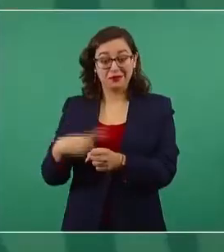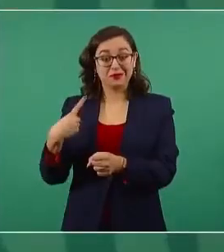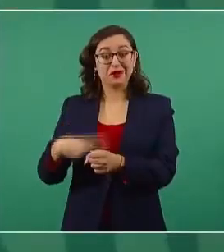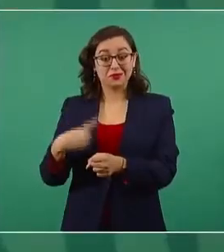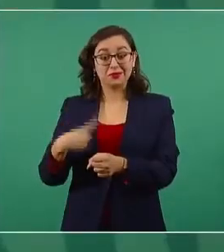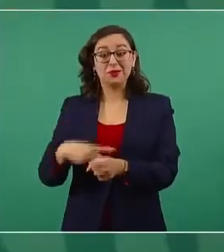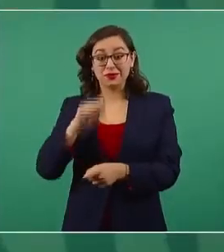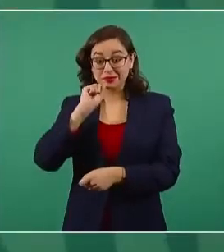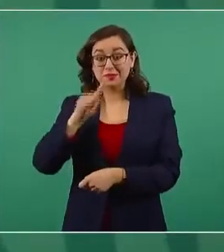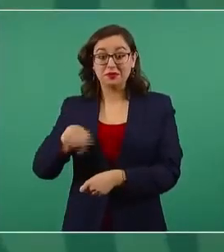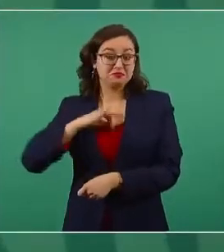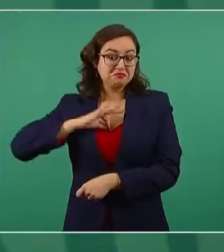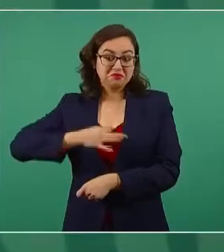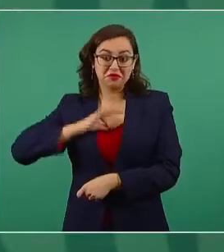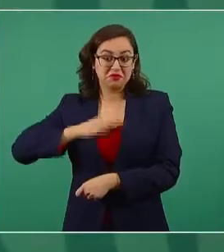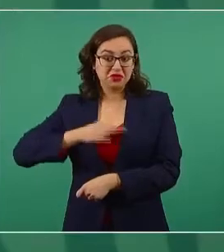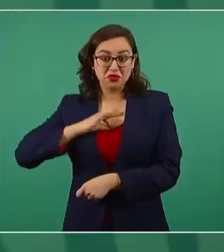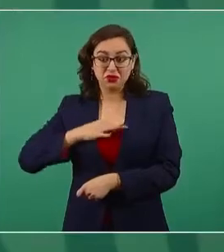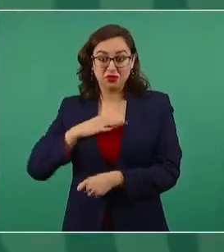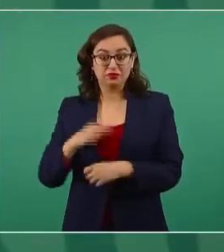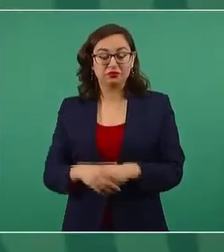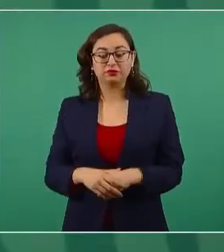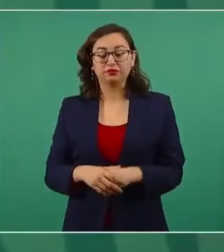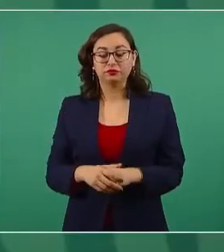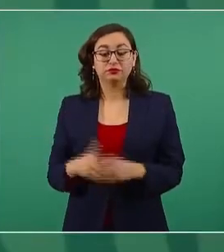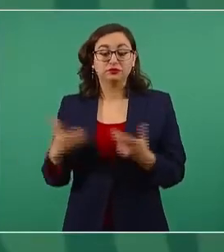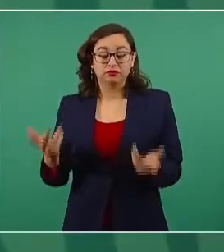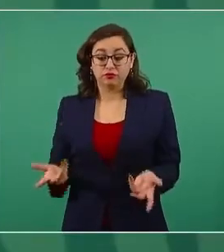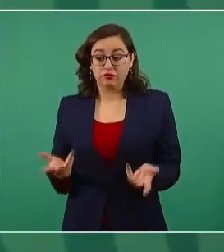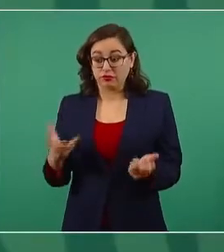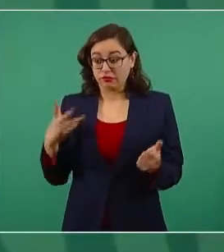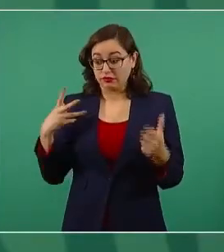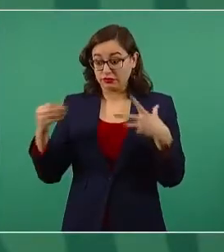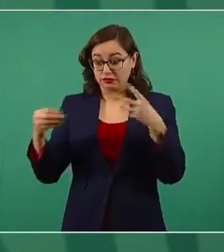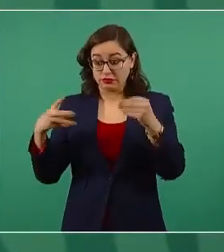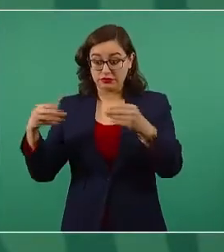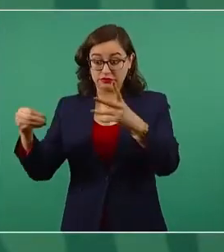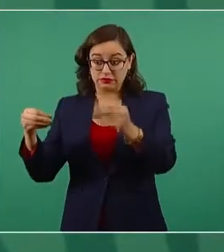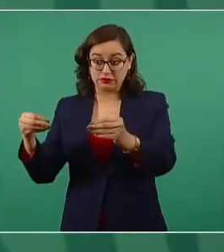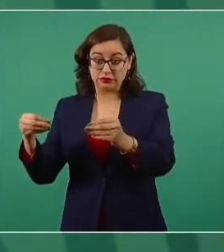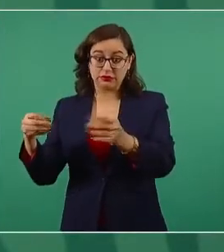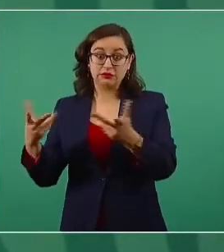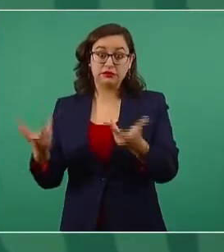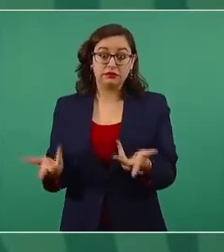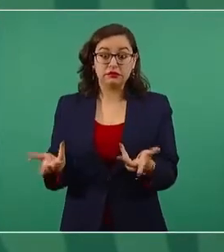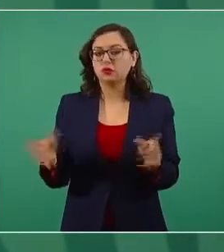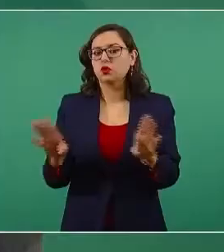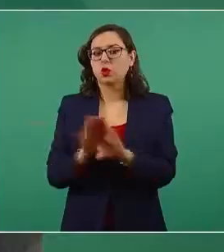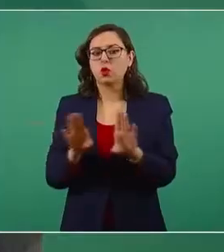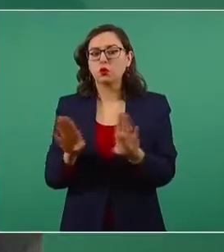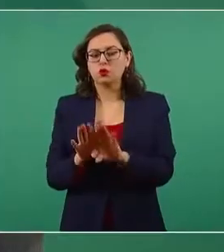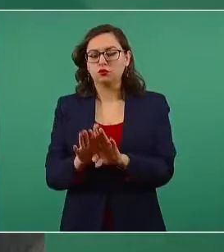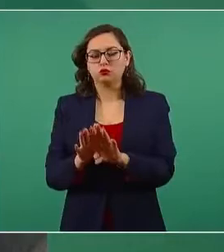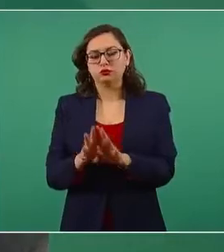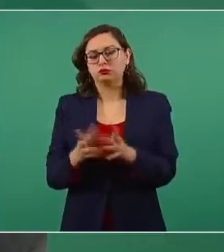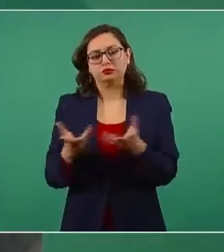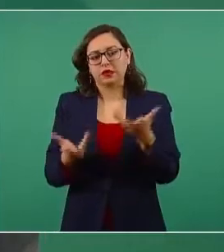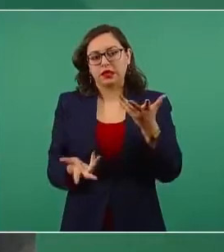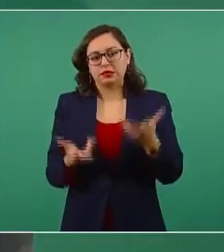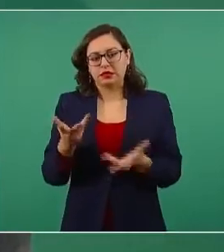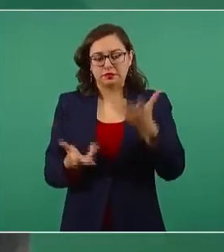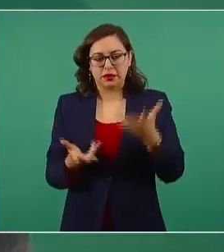influenza. Y el tránsito o el traspaso que puede haber de una especie a otra depende de la complejidad de